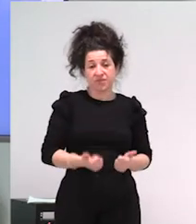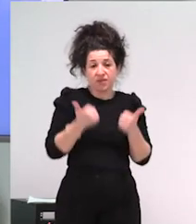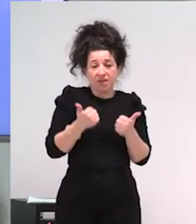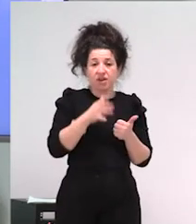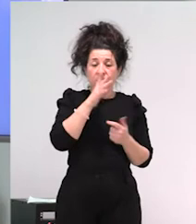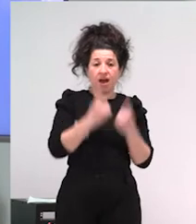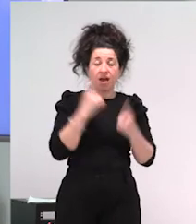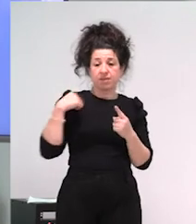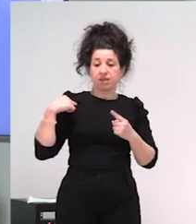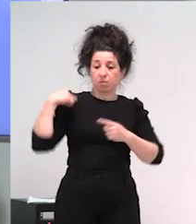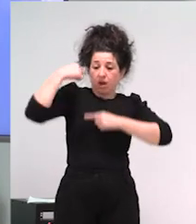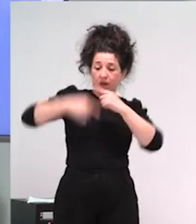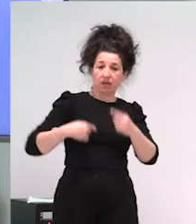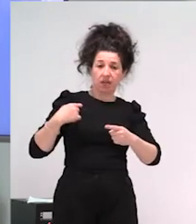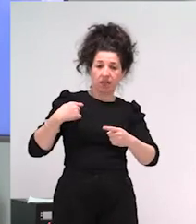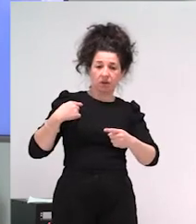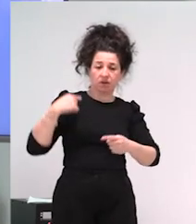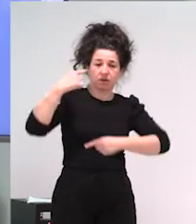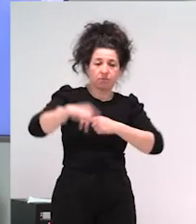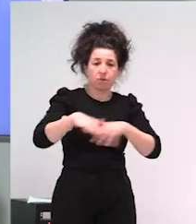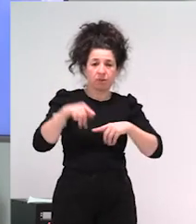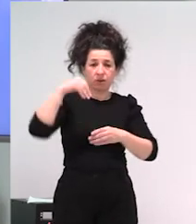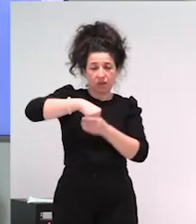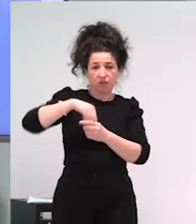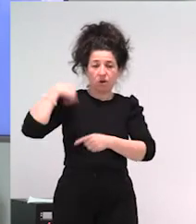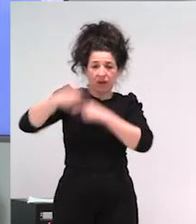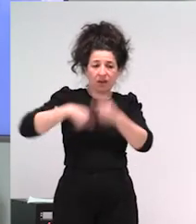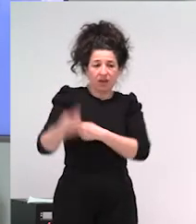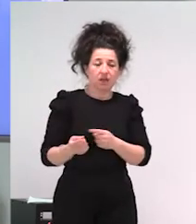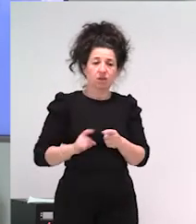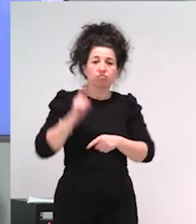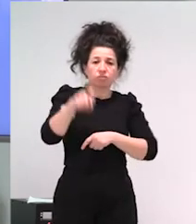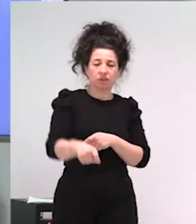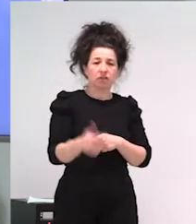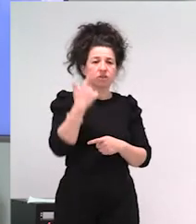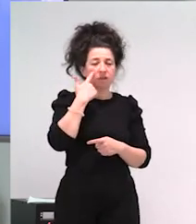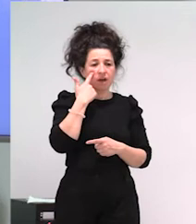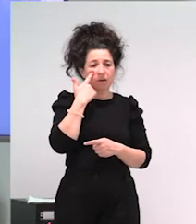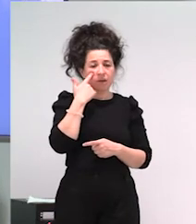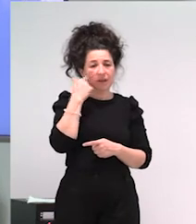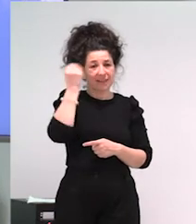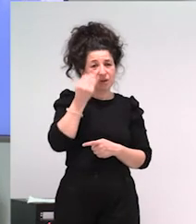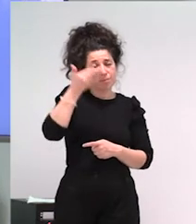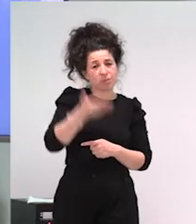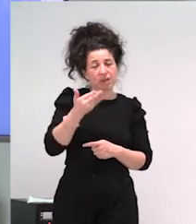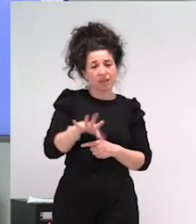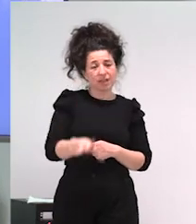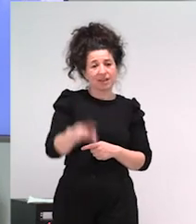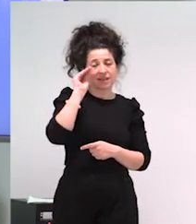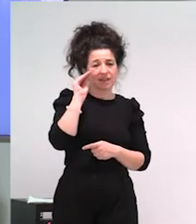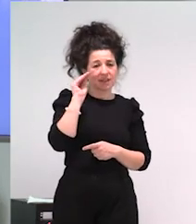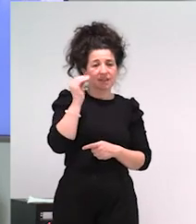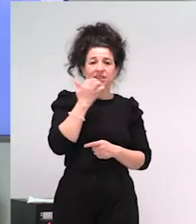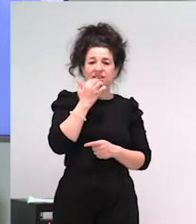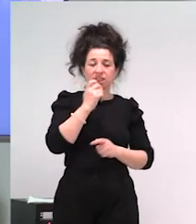saltamos generaciones dentro de los movimientos. En este sentido, creo que es importante también entender que si se